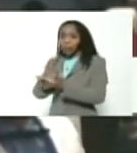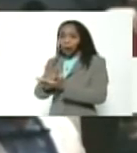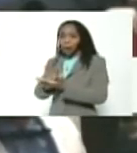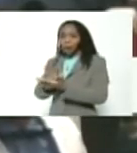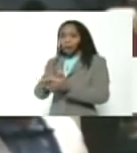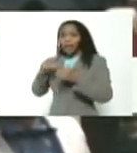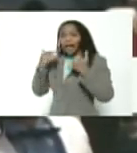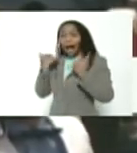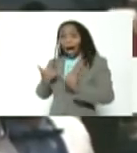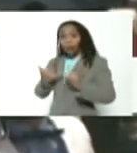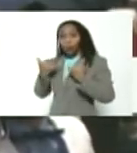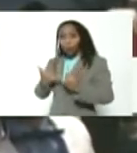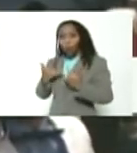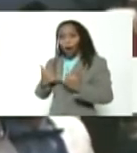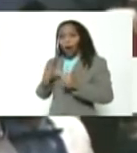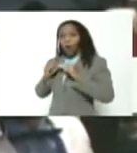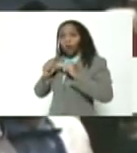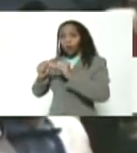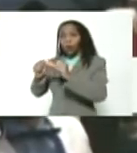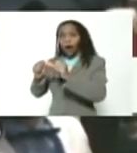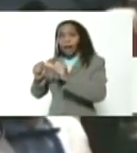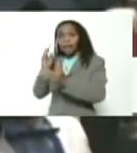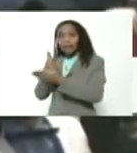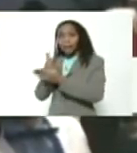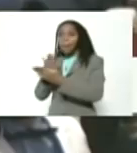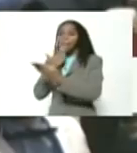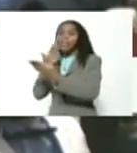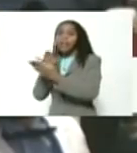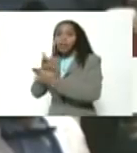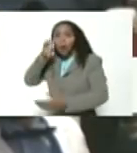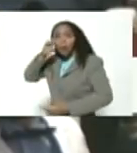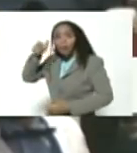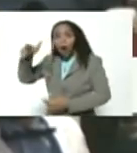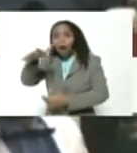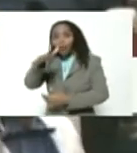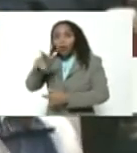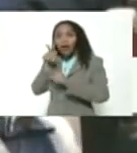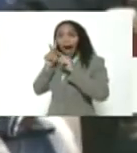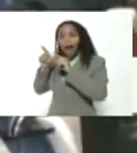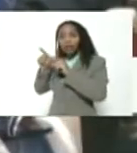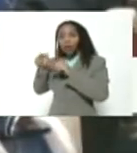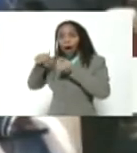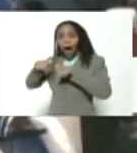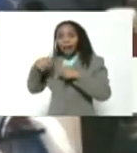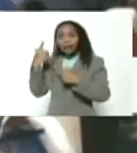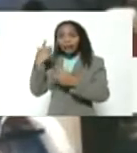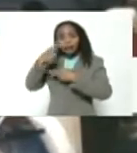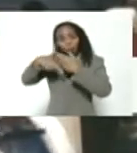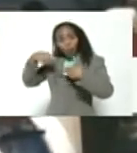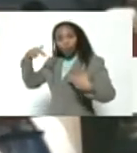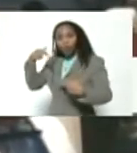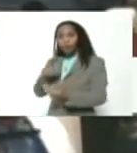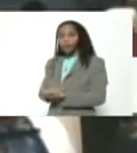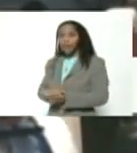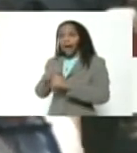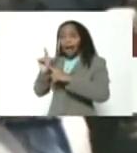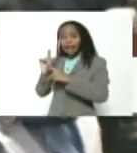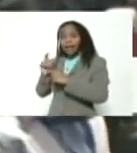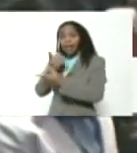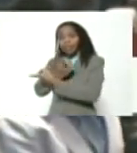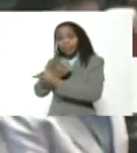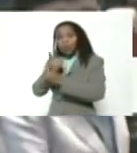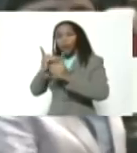que está y seguirá siempre pidiendo el pueblo, y para eso está esta revolución, para esa